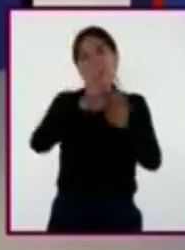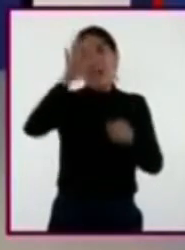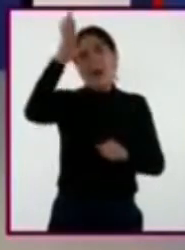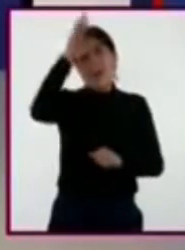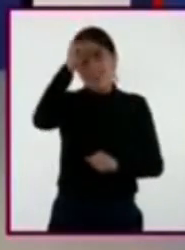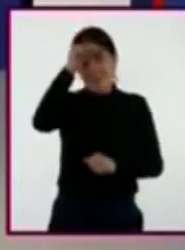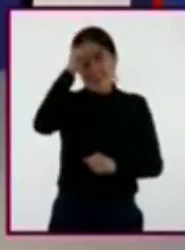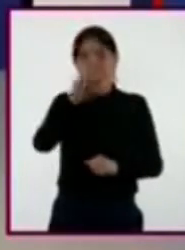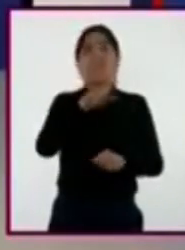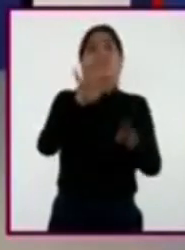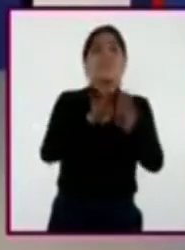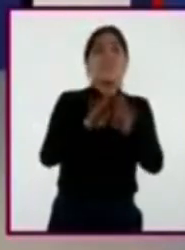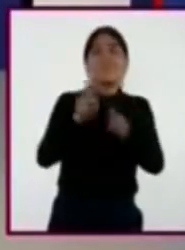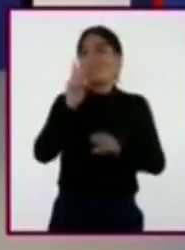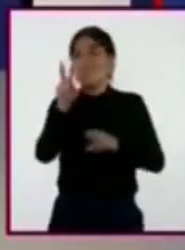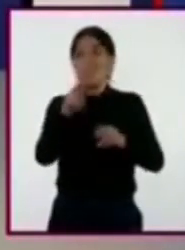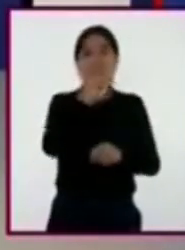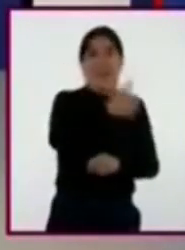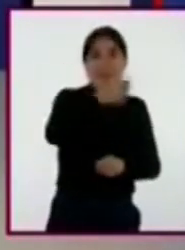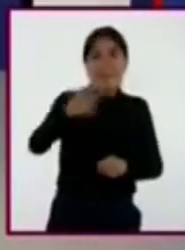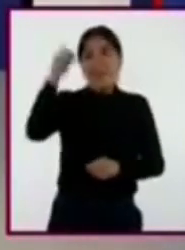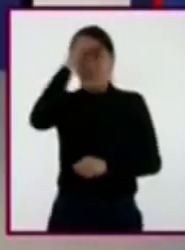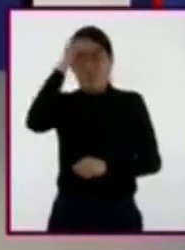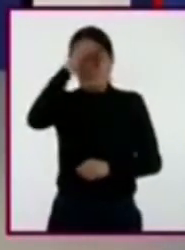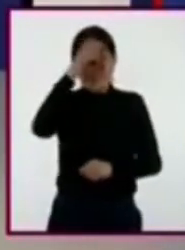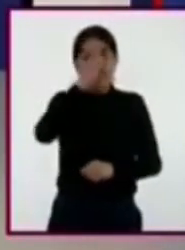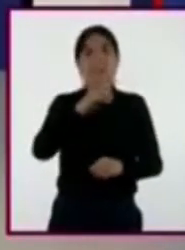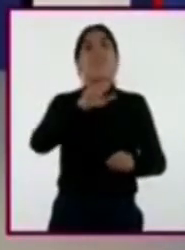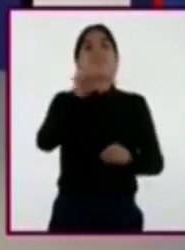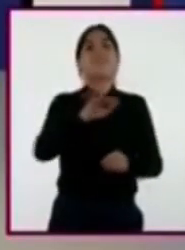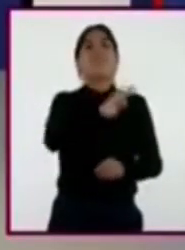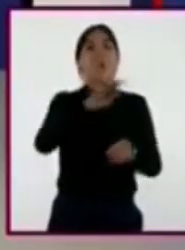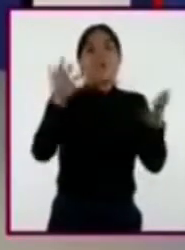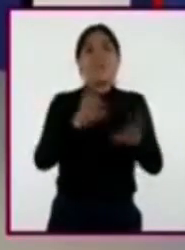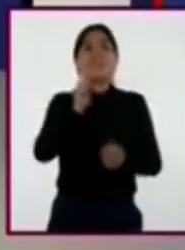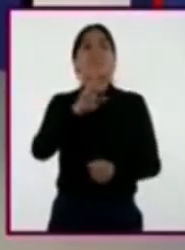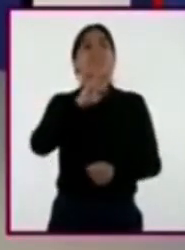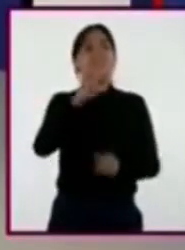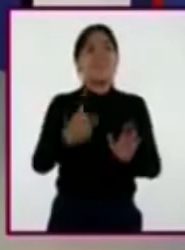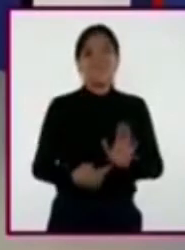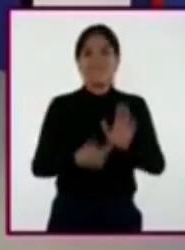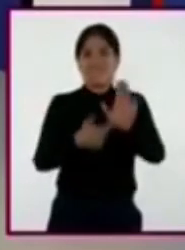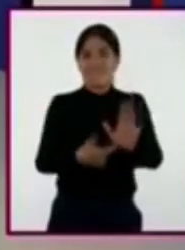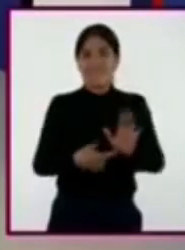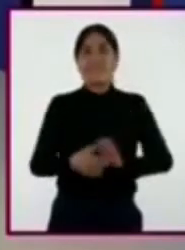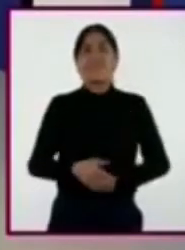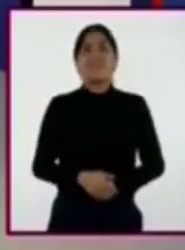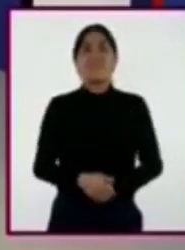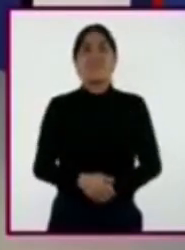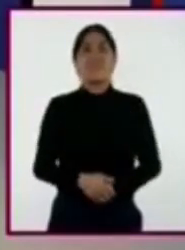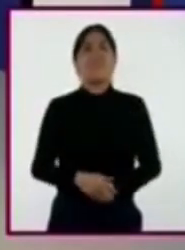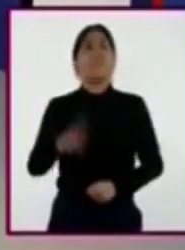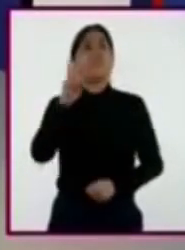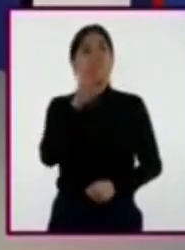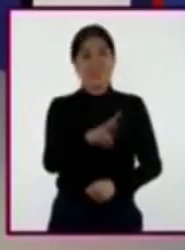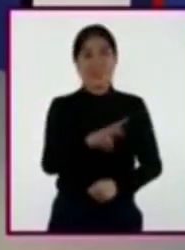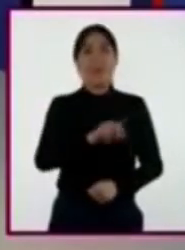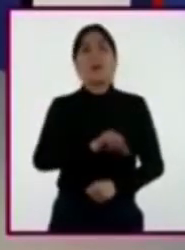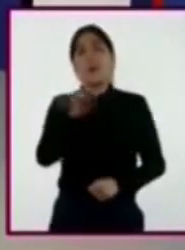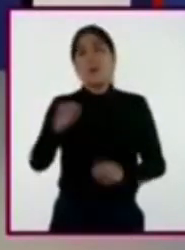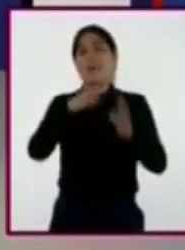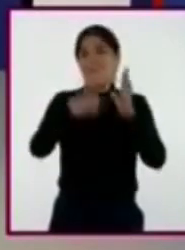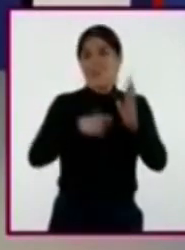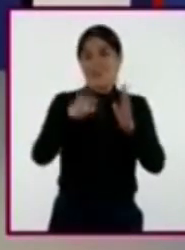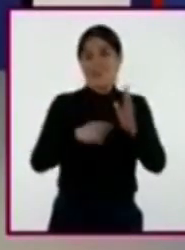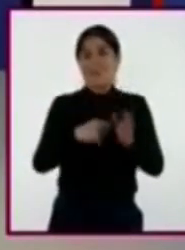las ideas de los demás, podemos lograr mejores y más grandes objetivos. Veamos el siguiente video para